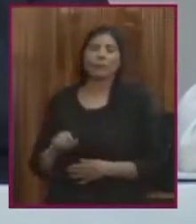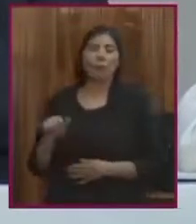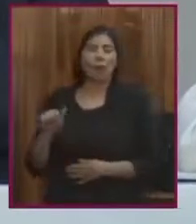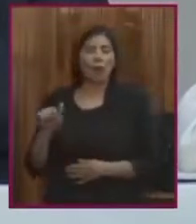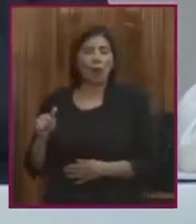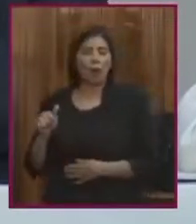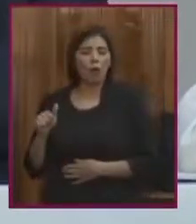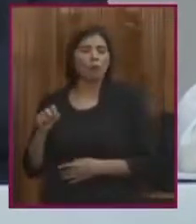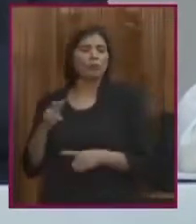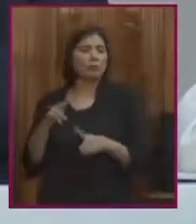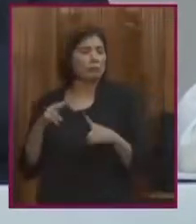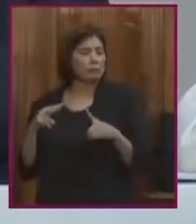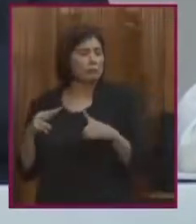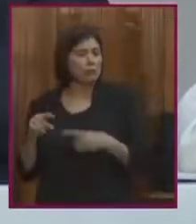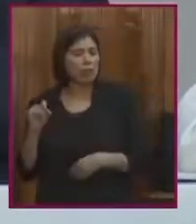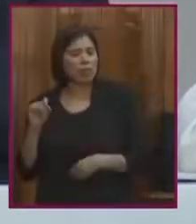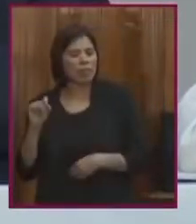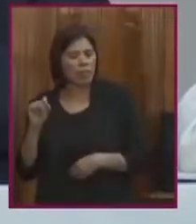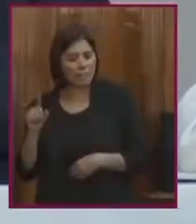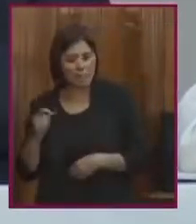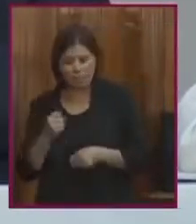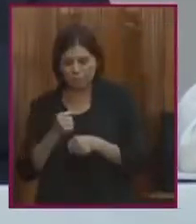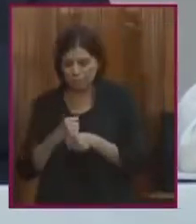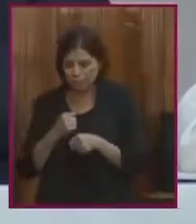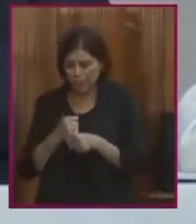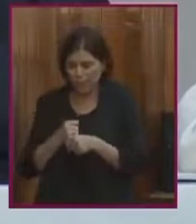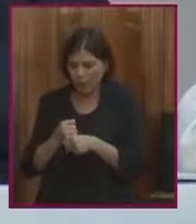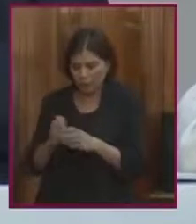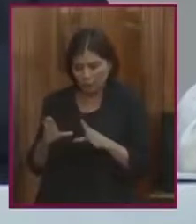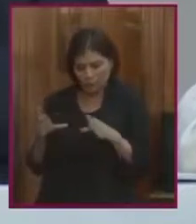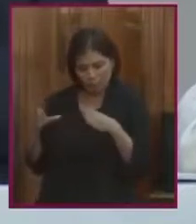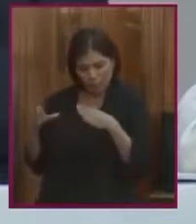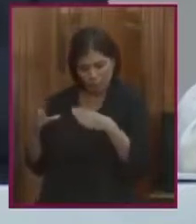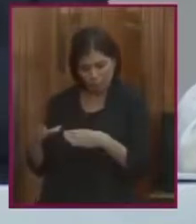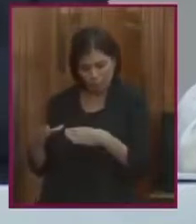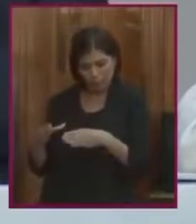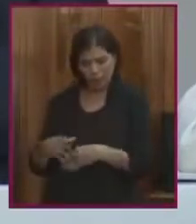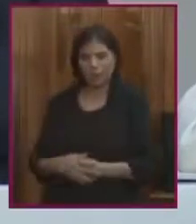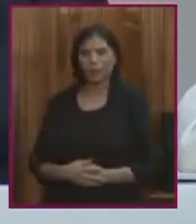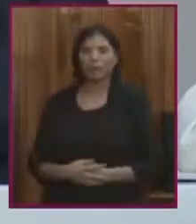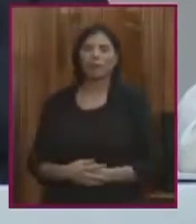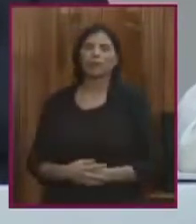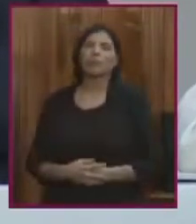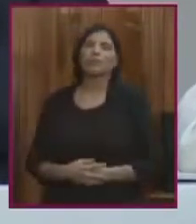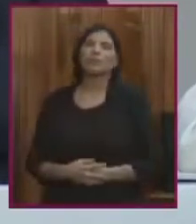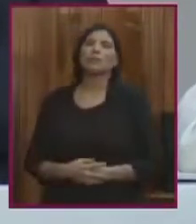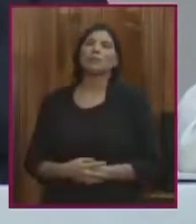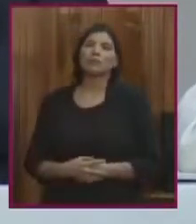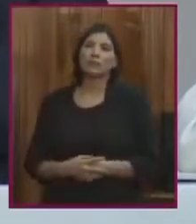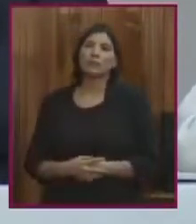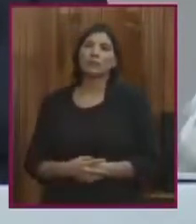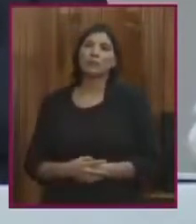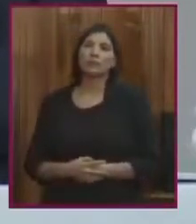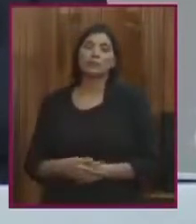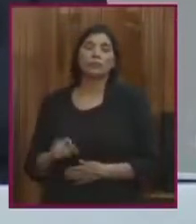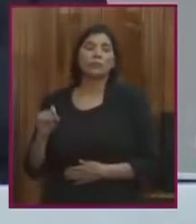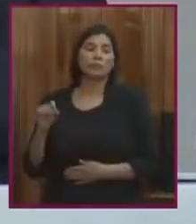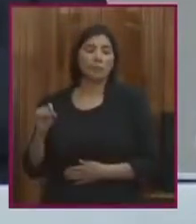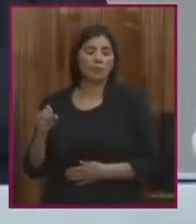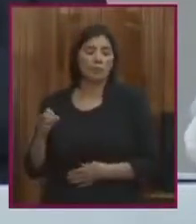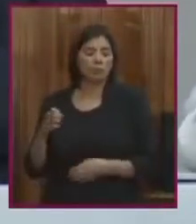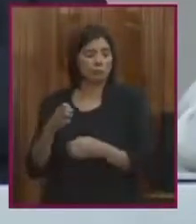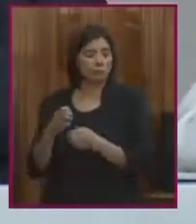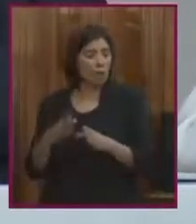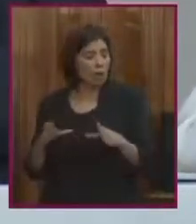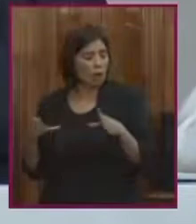propuestas prácticas de la comunidad, sí, en la educación, y de la comunidad